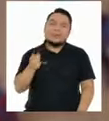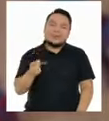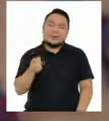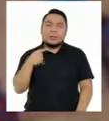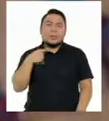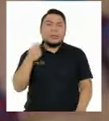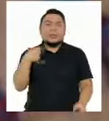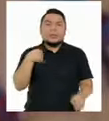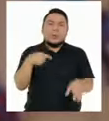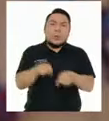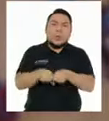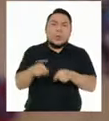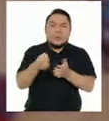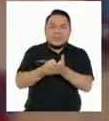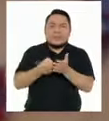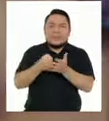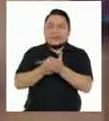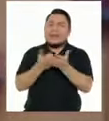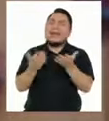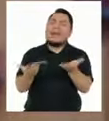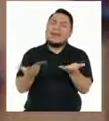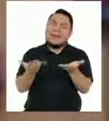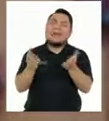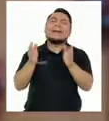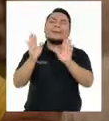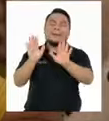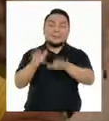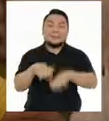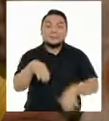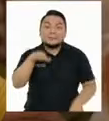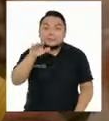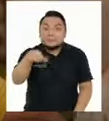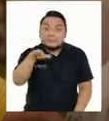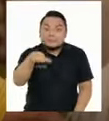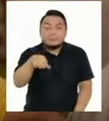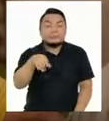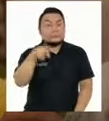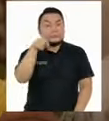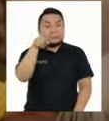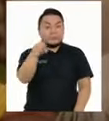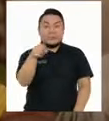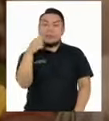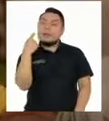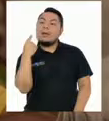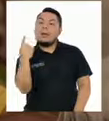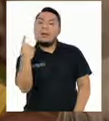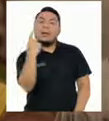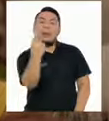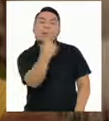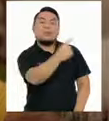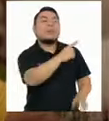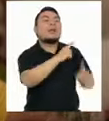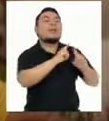algo, Chancay? Cada uno aprende a su propio ritmo.